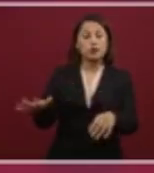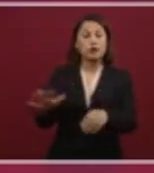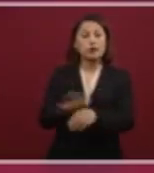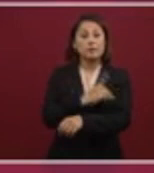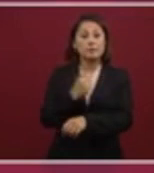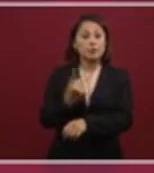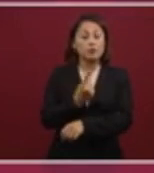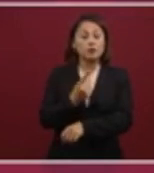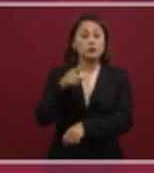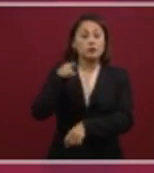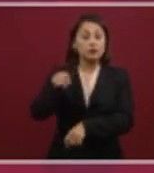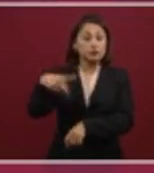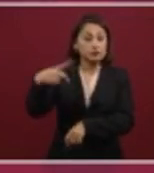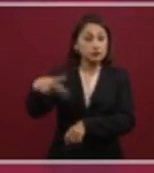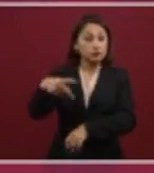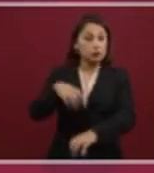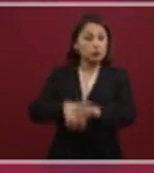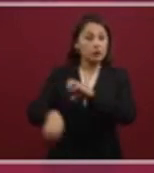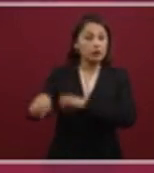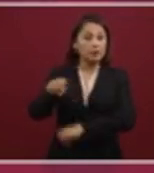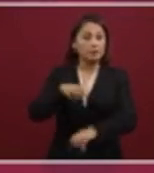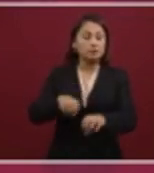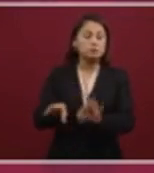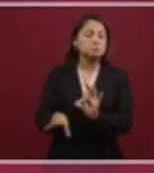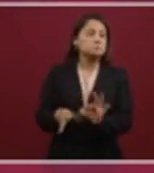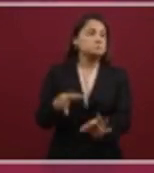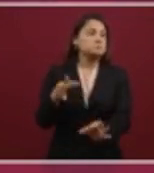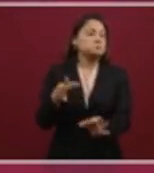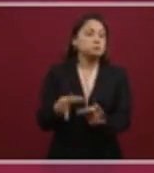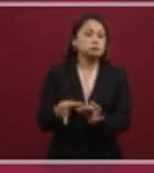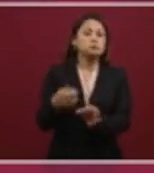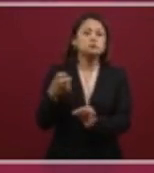empresa que va a producir